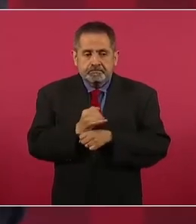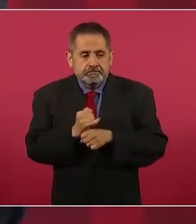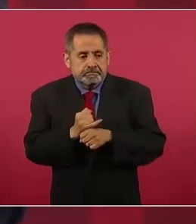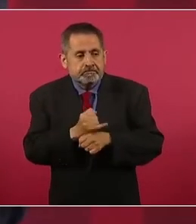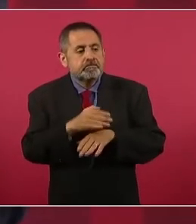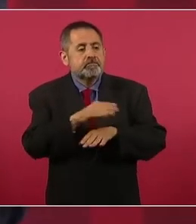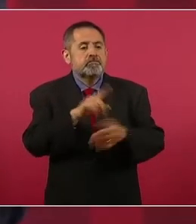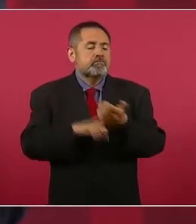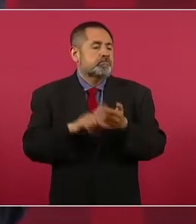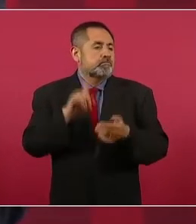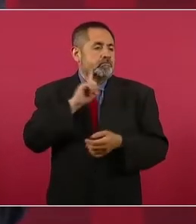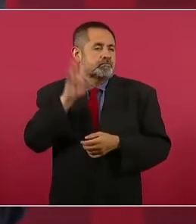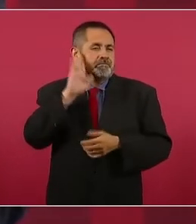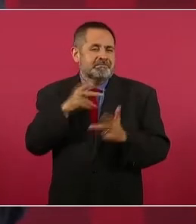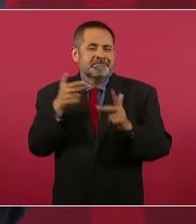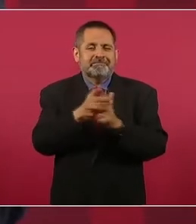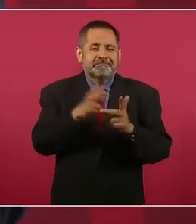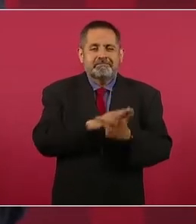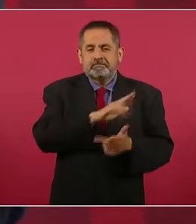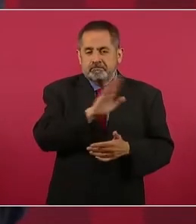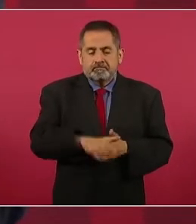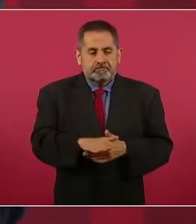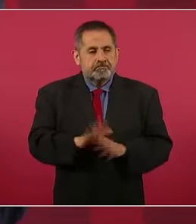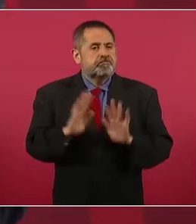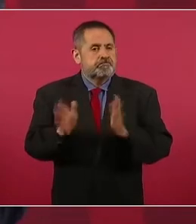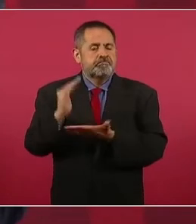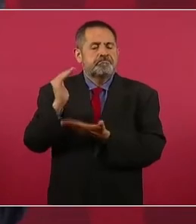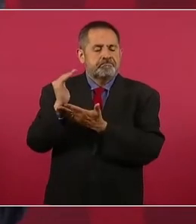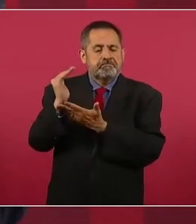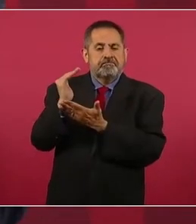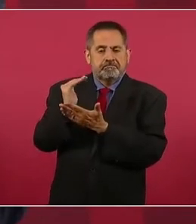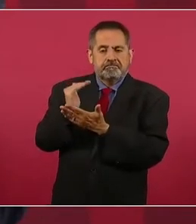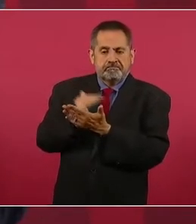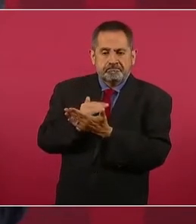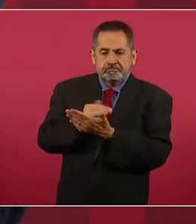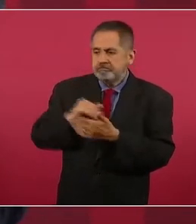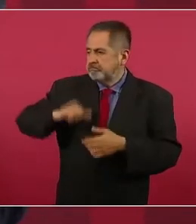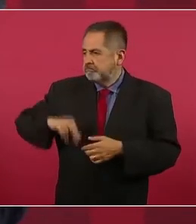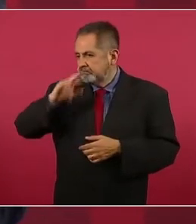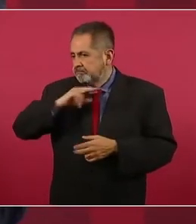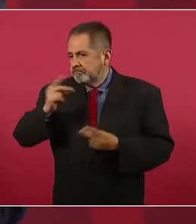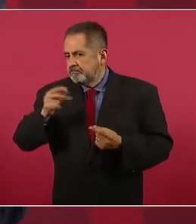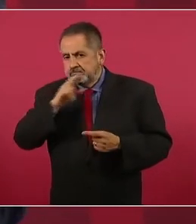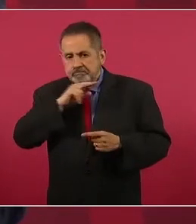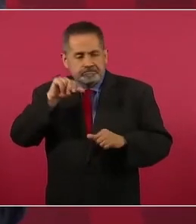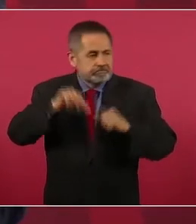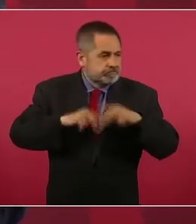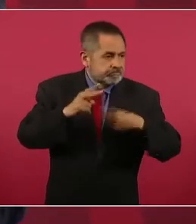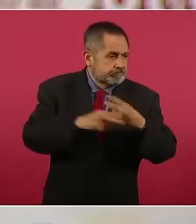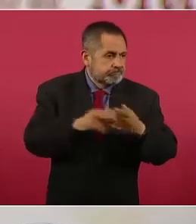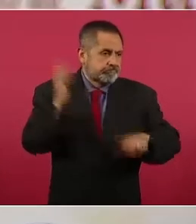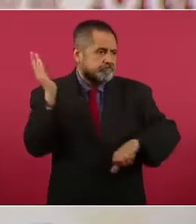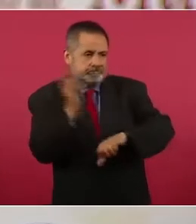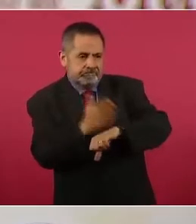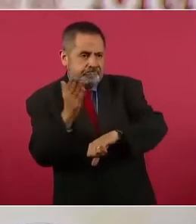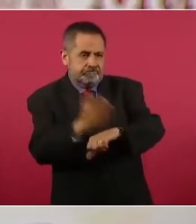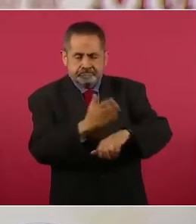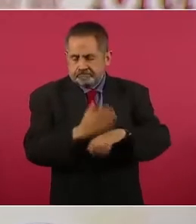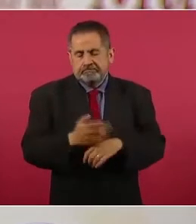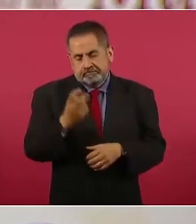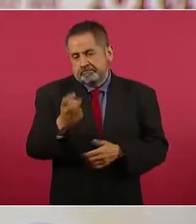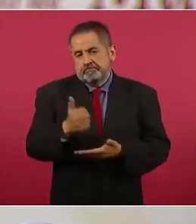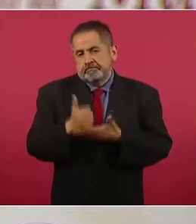de feminicidio. Creemos que está ayudando la pronta respuesta y el combate a la impunidad, como